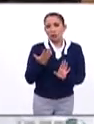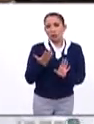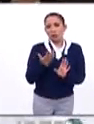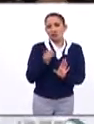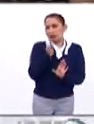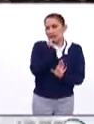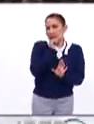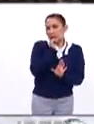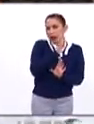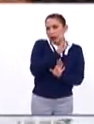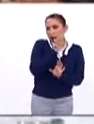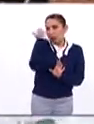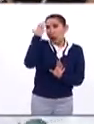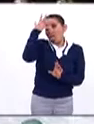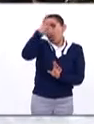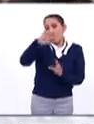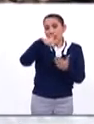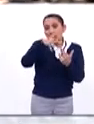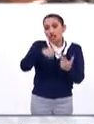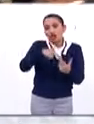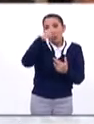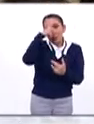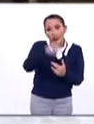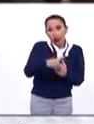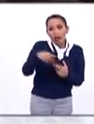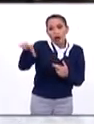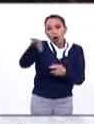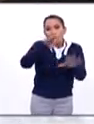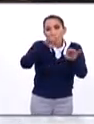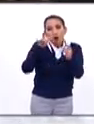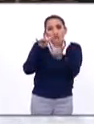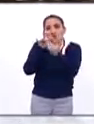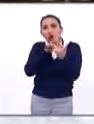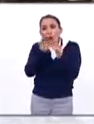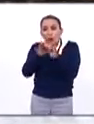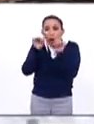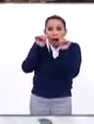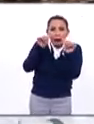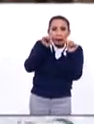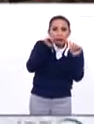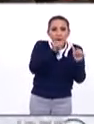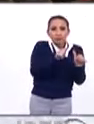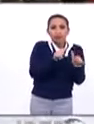saber cuáles son esas regiones con las cuales México acercará o